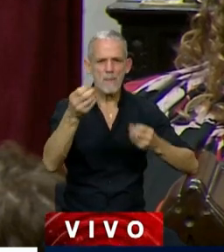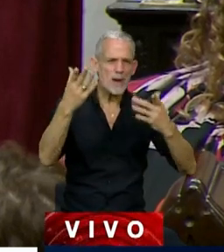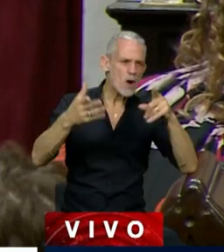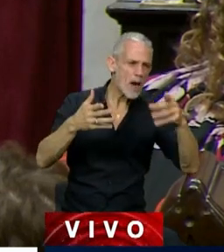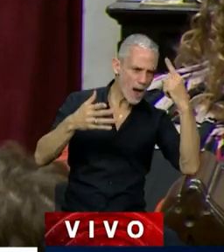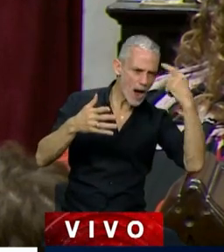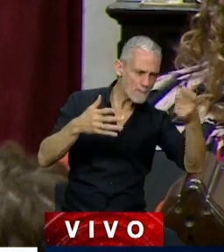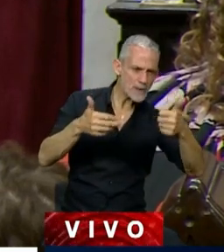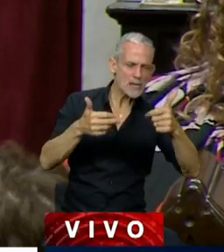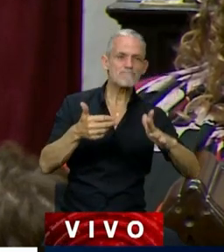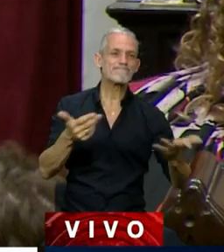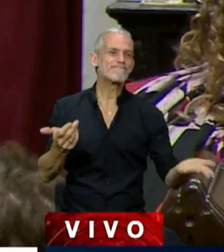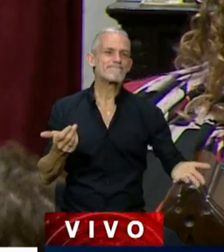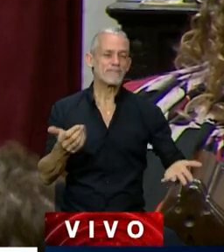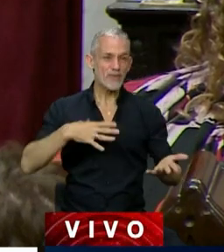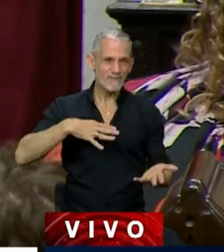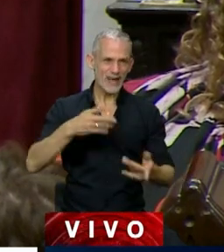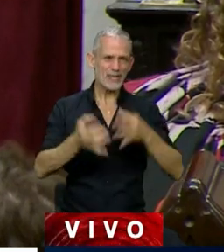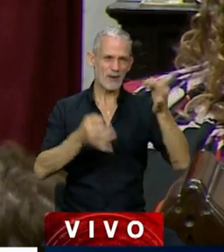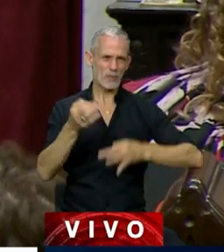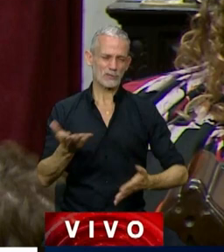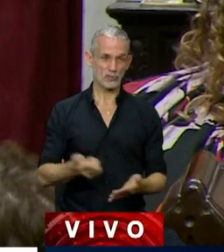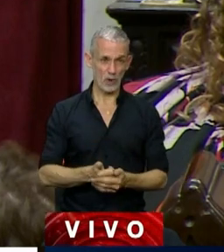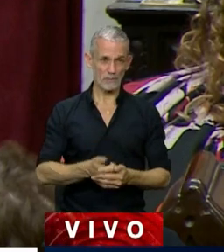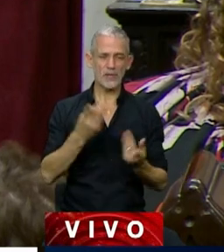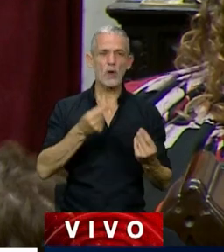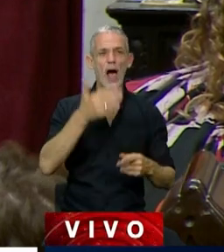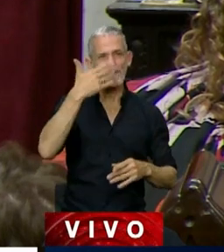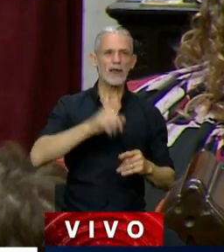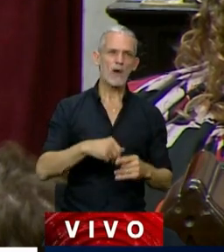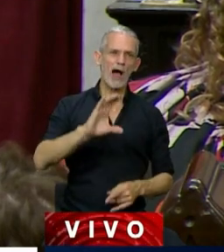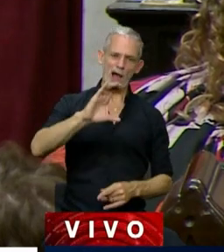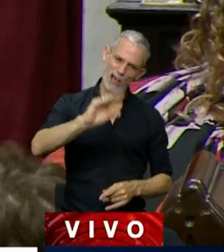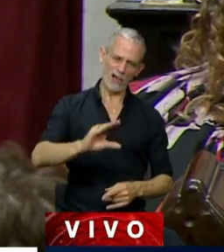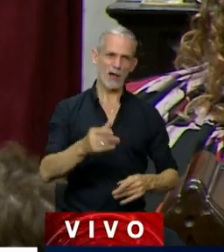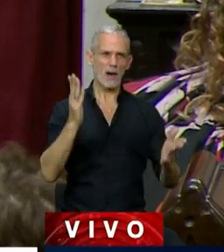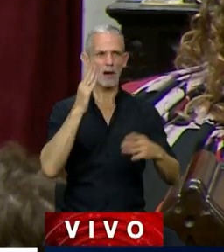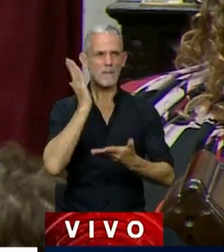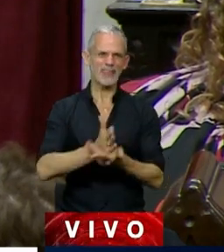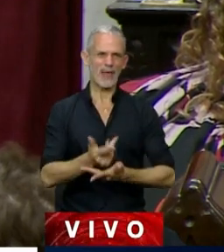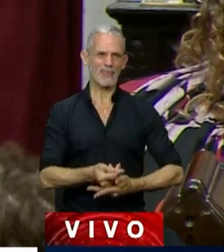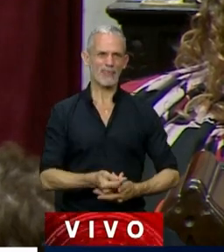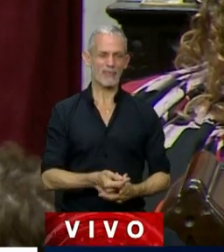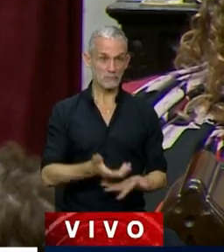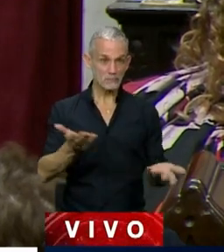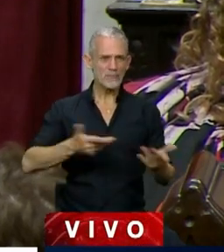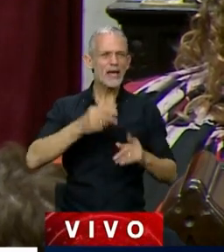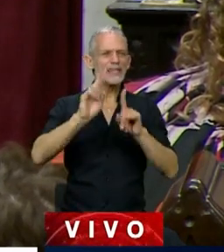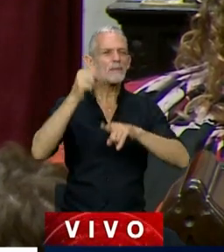sus aprendizajes, pero lo que se decide hacer es recortarlo. ¿Y saben dónde más se está recortando